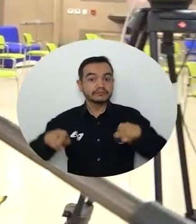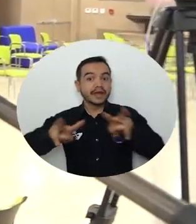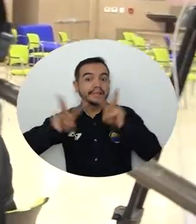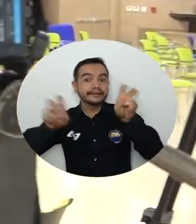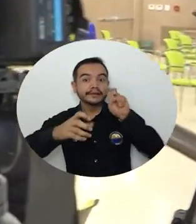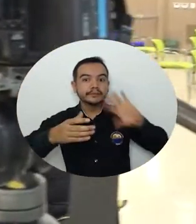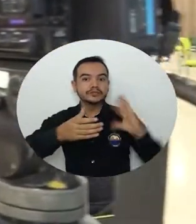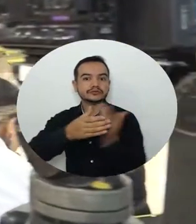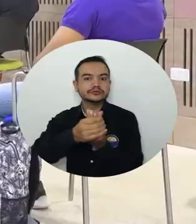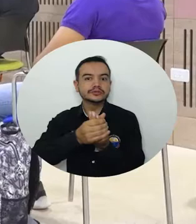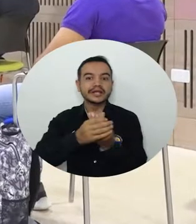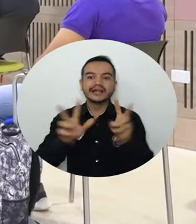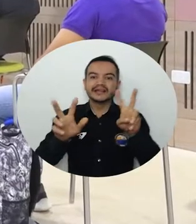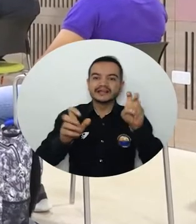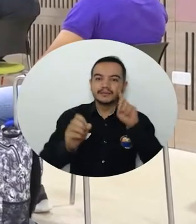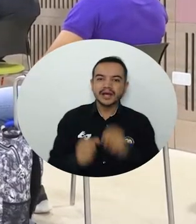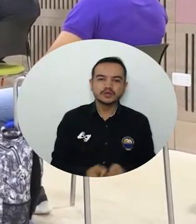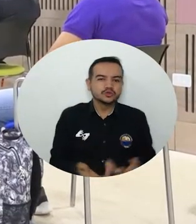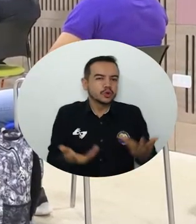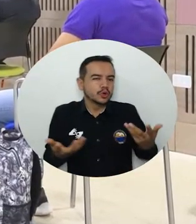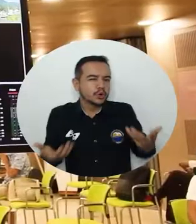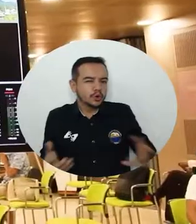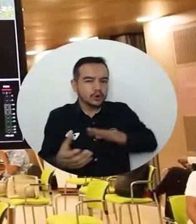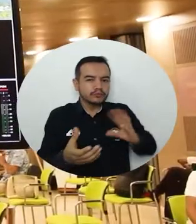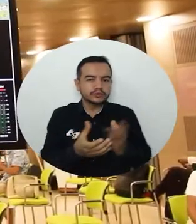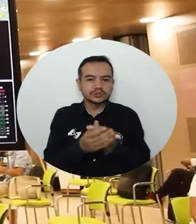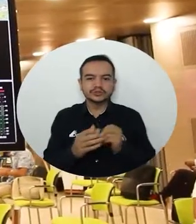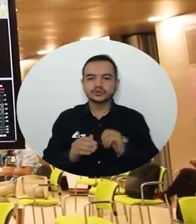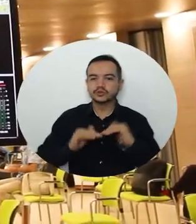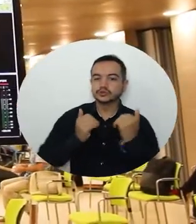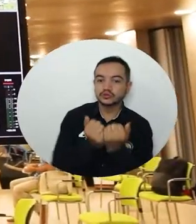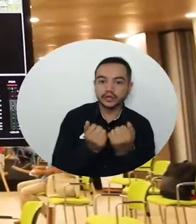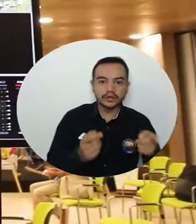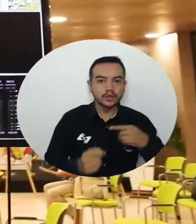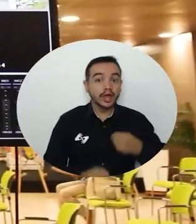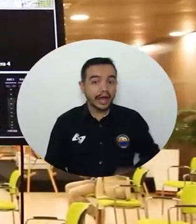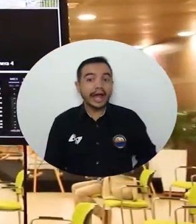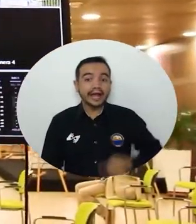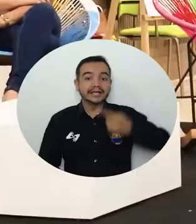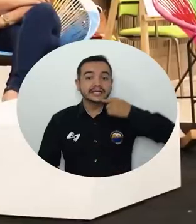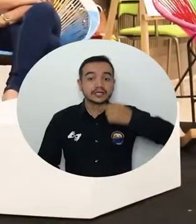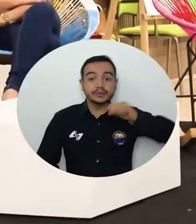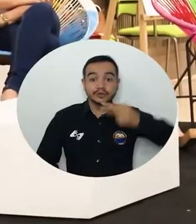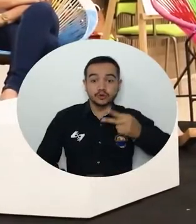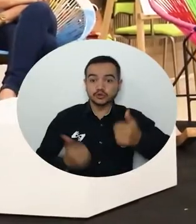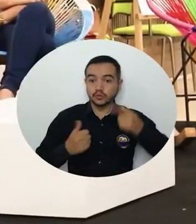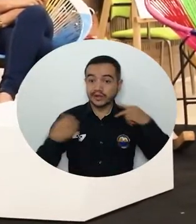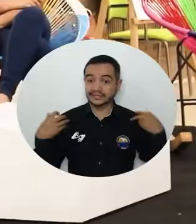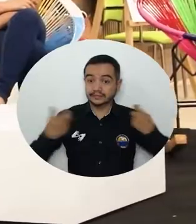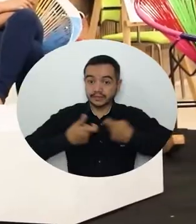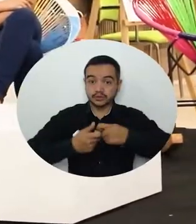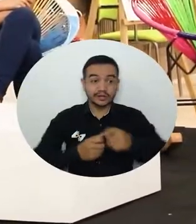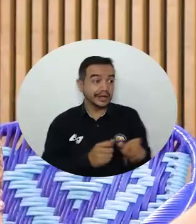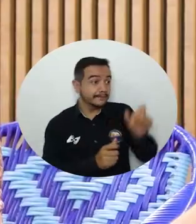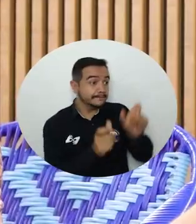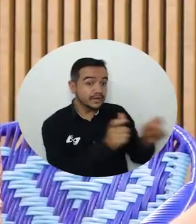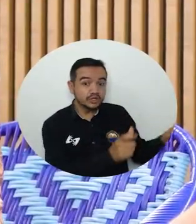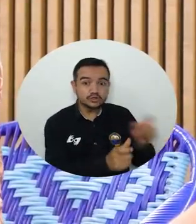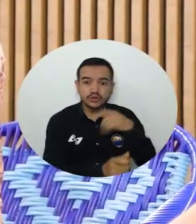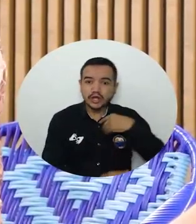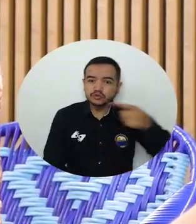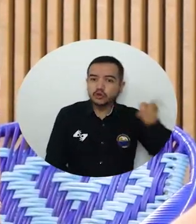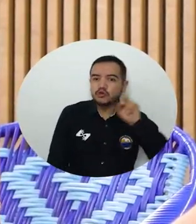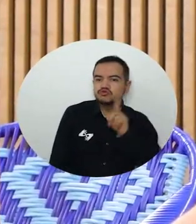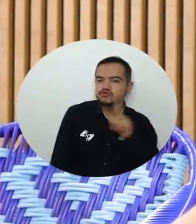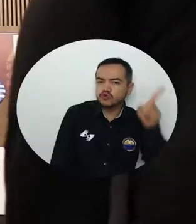inclusión se conversó acerca de género, la inclusión escolar, el castellano como segunda lengua, una mirada desde profesionales sordos,